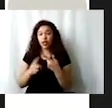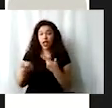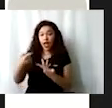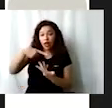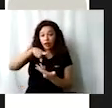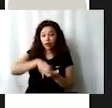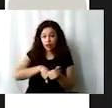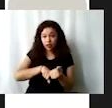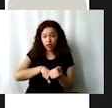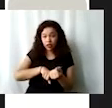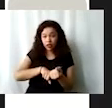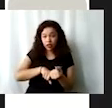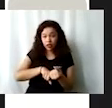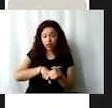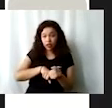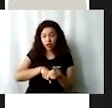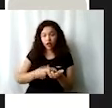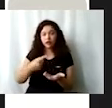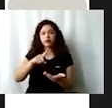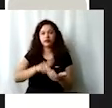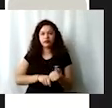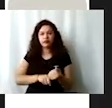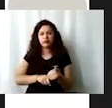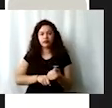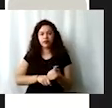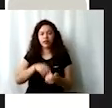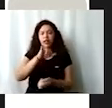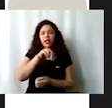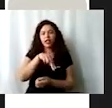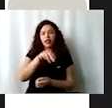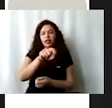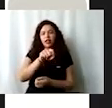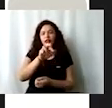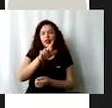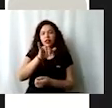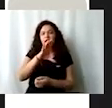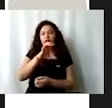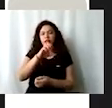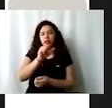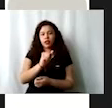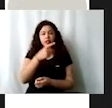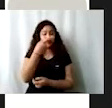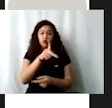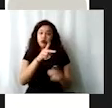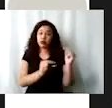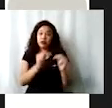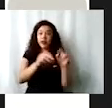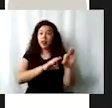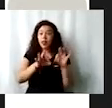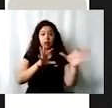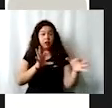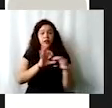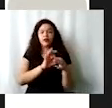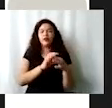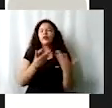son inherentes al puesto, y son intrínsecas porque tiene que ver con el puesto en sí. Es decir,